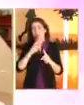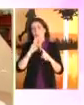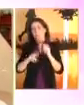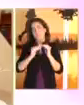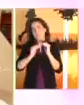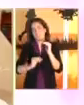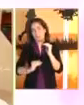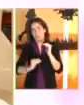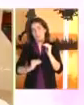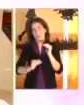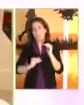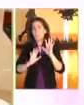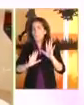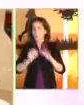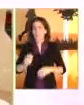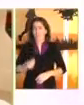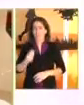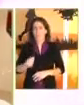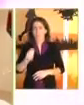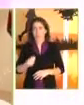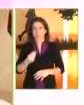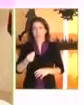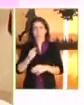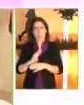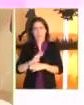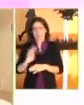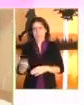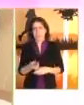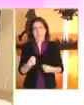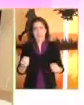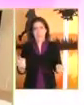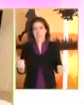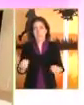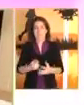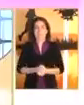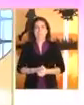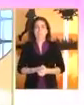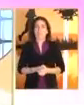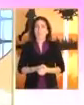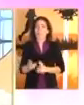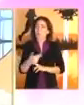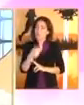el marisco es una fuente excepcional de nutrientes. Uh-huh. Pues, muy bueno es el pescado. Muchísimas gracias.